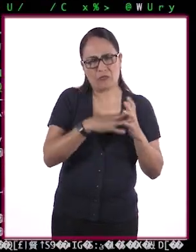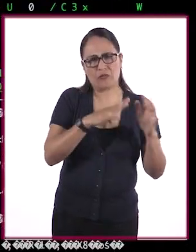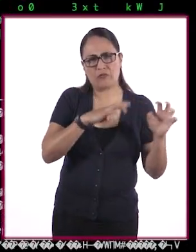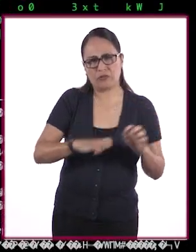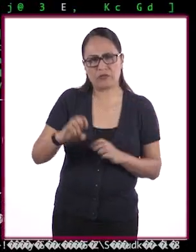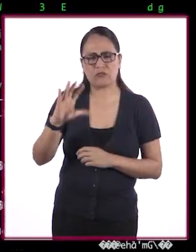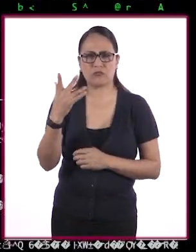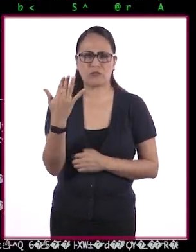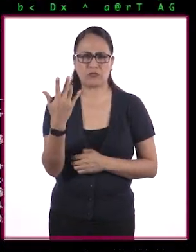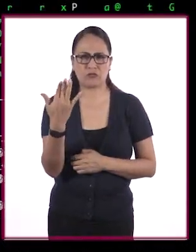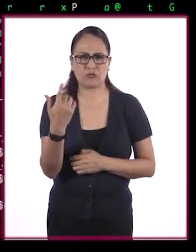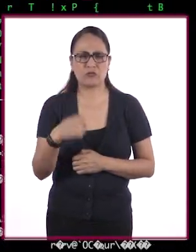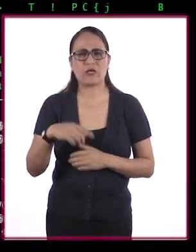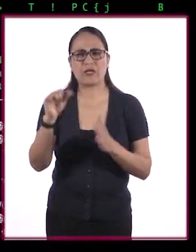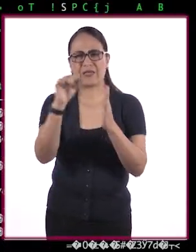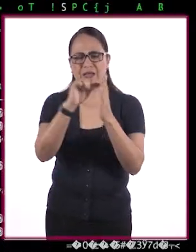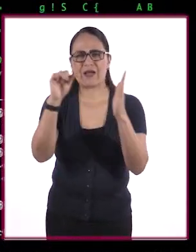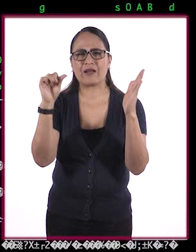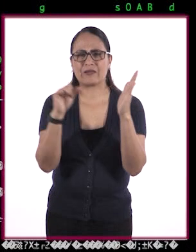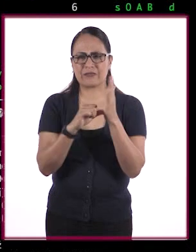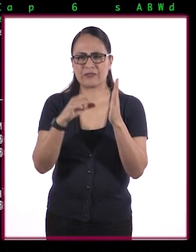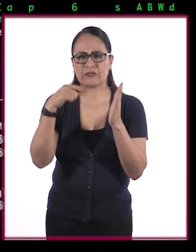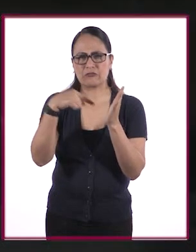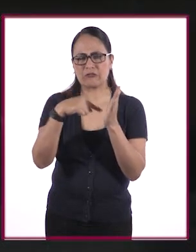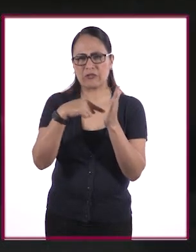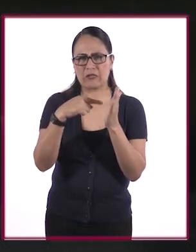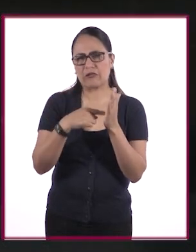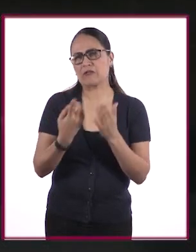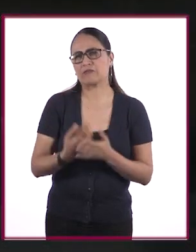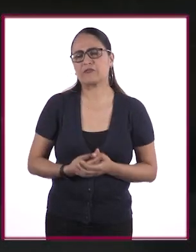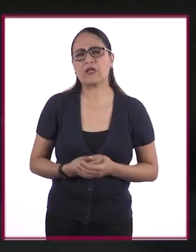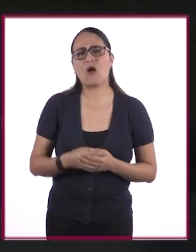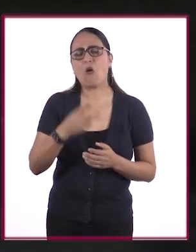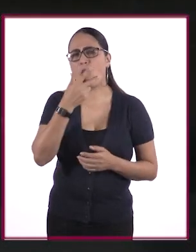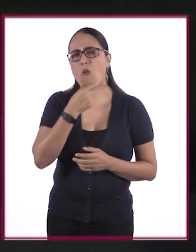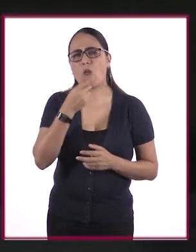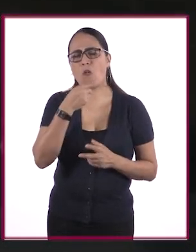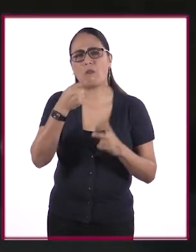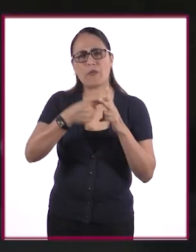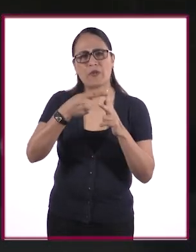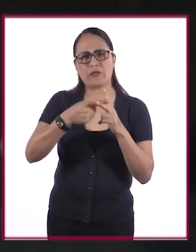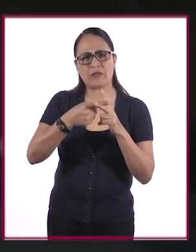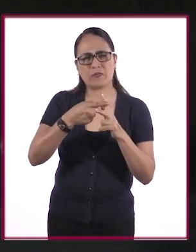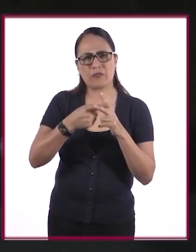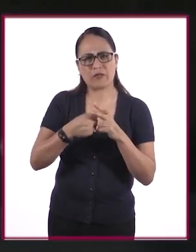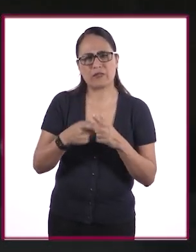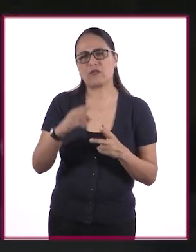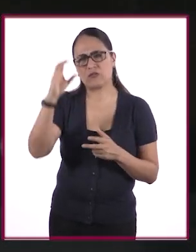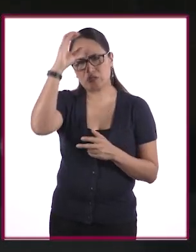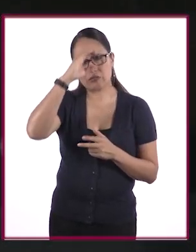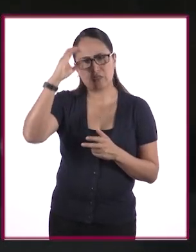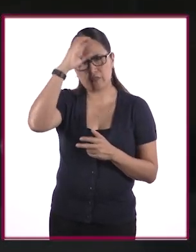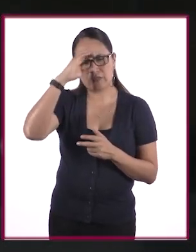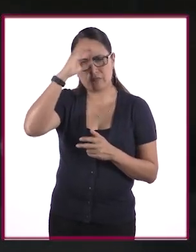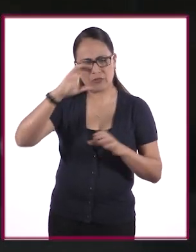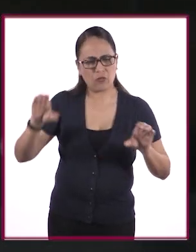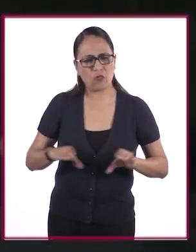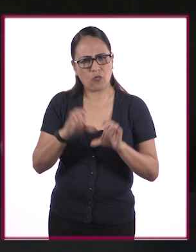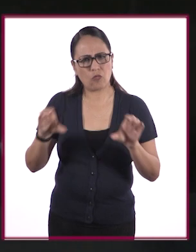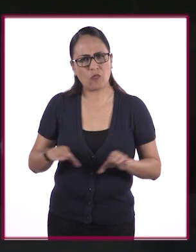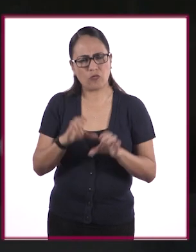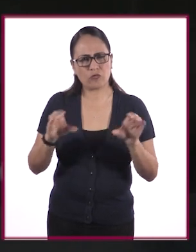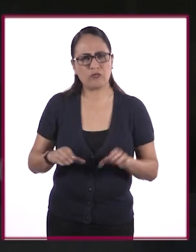el artículo Computing Machinery and Intelligence del matemático, criptógrafo y científico de la